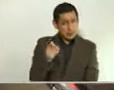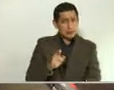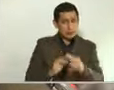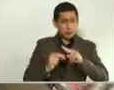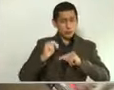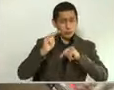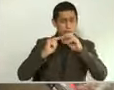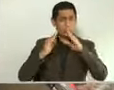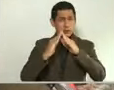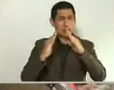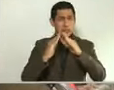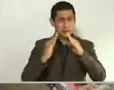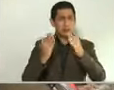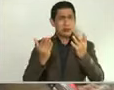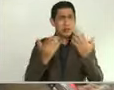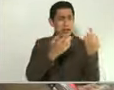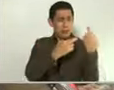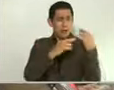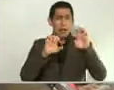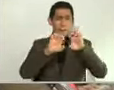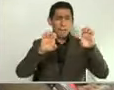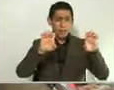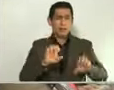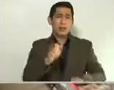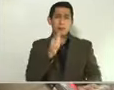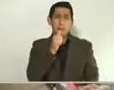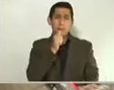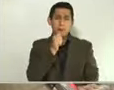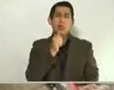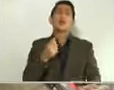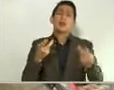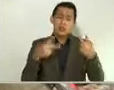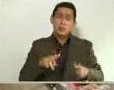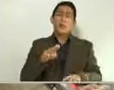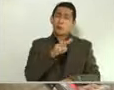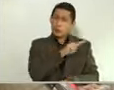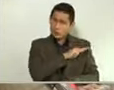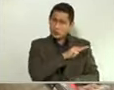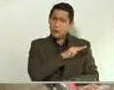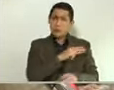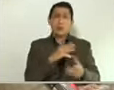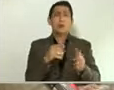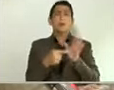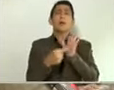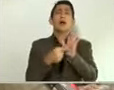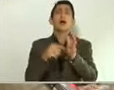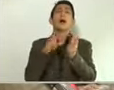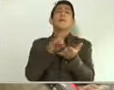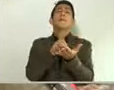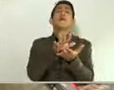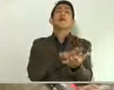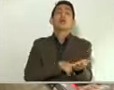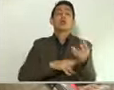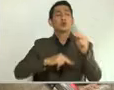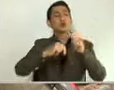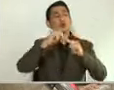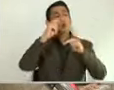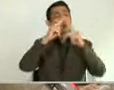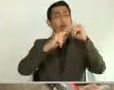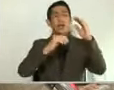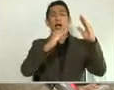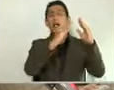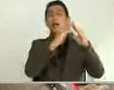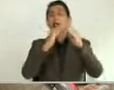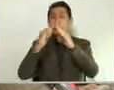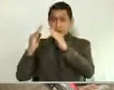Ellos son constructores privados y todo constructor privado tiene que hacer lo mismo. Nosotros tenemos planes habitacionales o de terrenos directo con crédito del